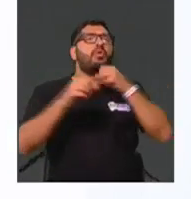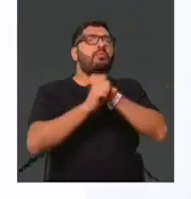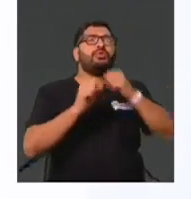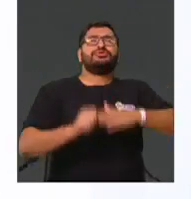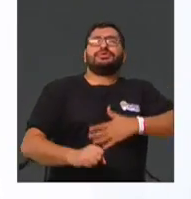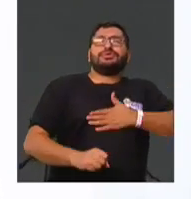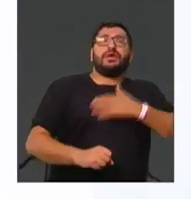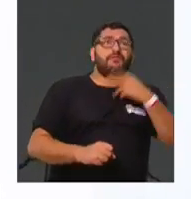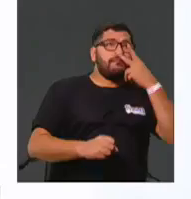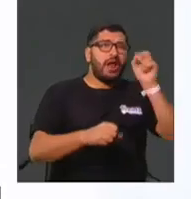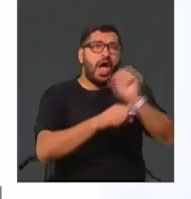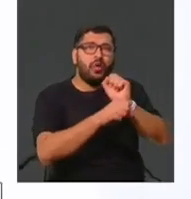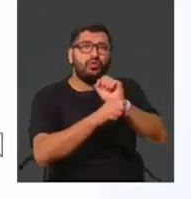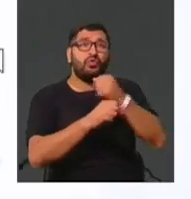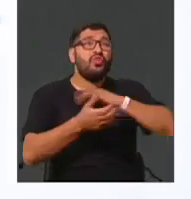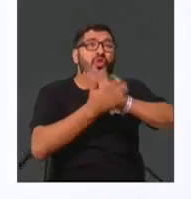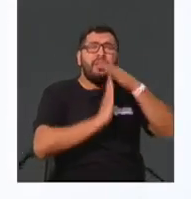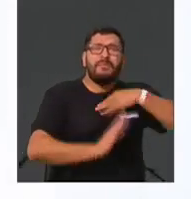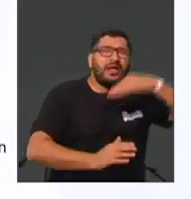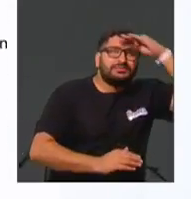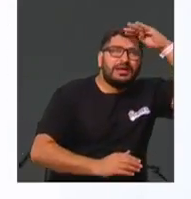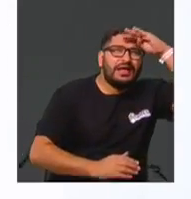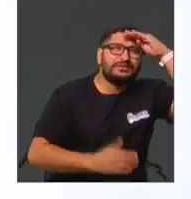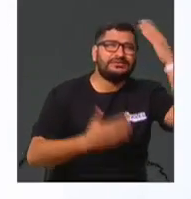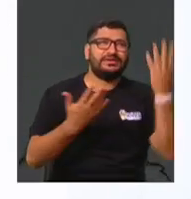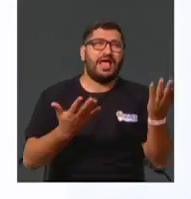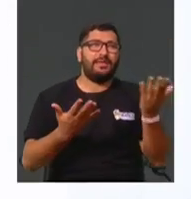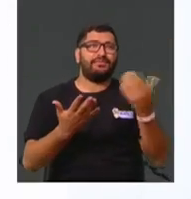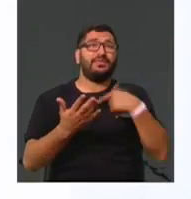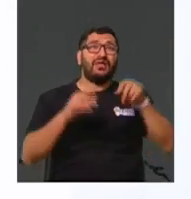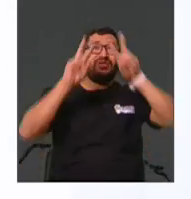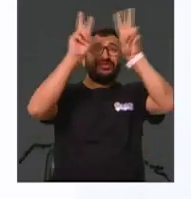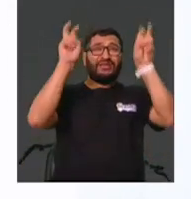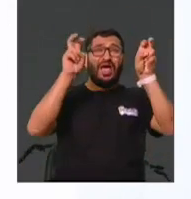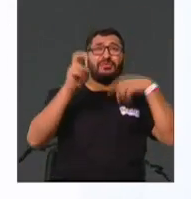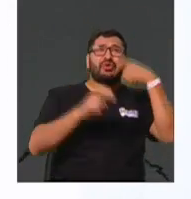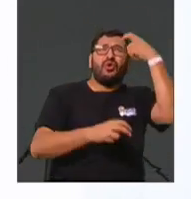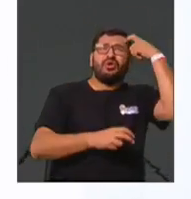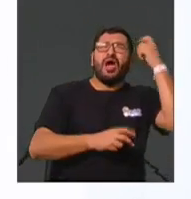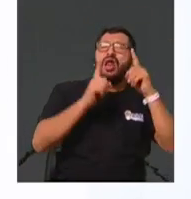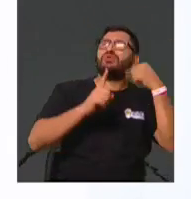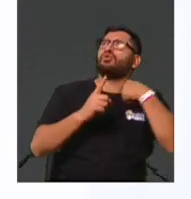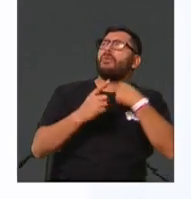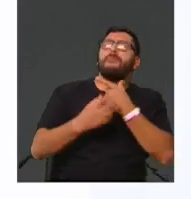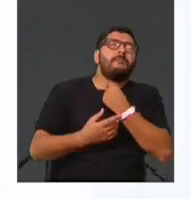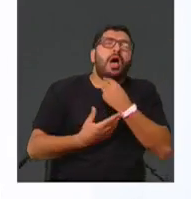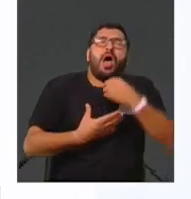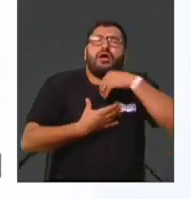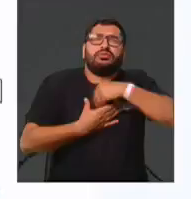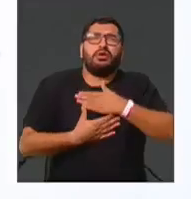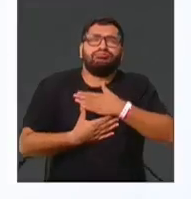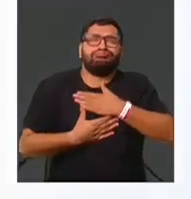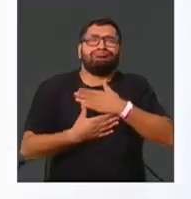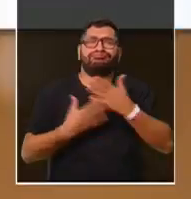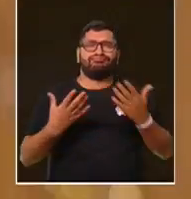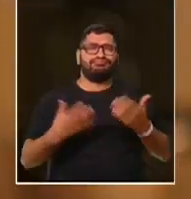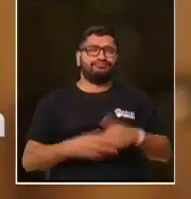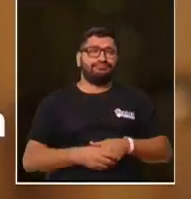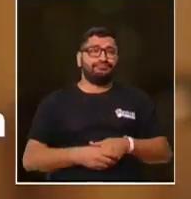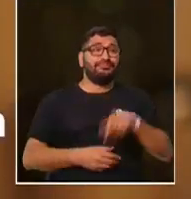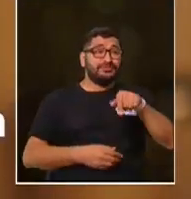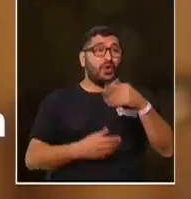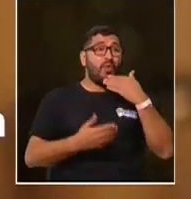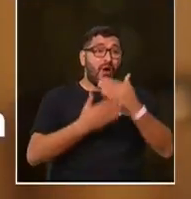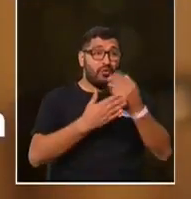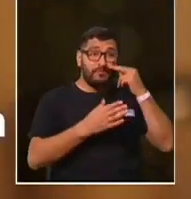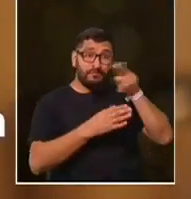sin sentirlo. Toda una experiencia. No temas mostrar lo que eres. Créeme, a alguien le vas a encantar así. Escuático